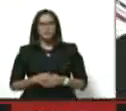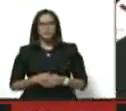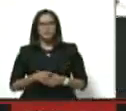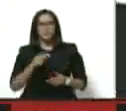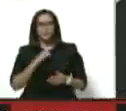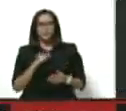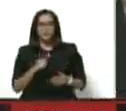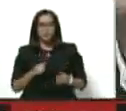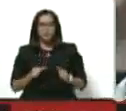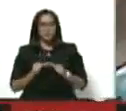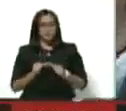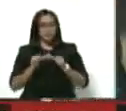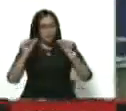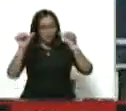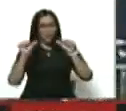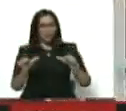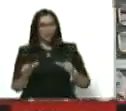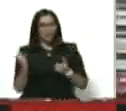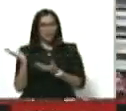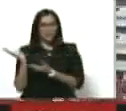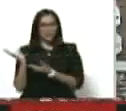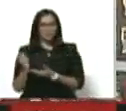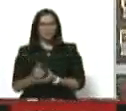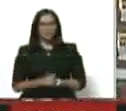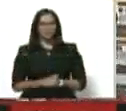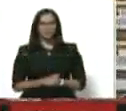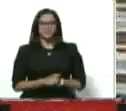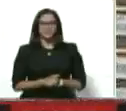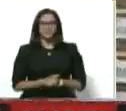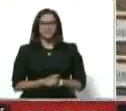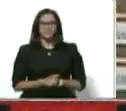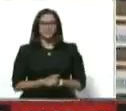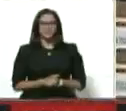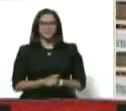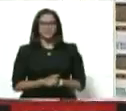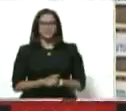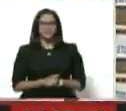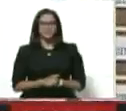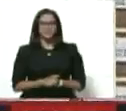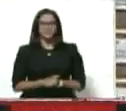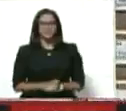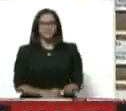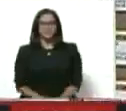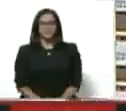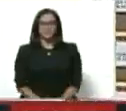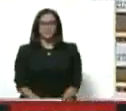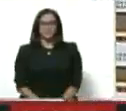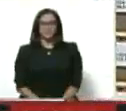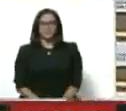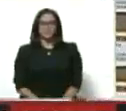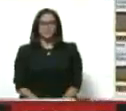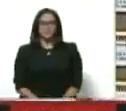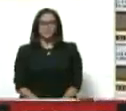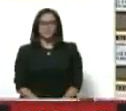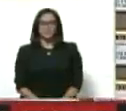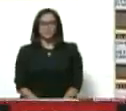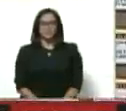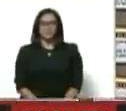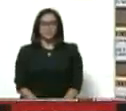Nosotros podemos seguir aquí en la cartelera mientras viene la llamada, si cae otra vez. Estamos en el legado de